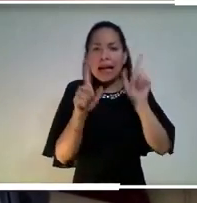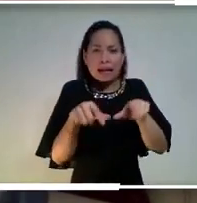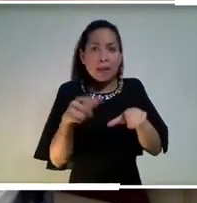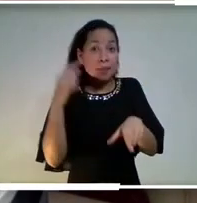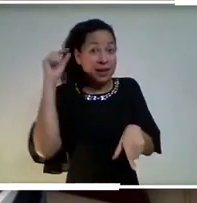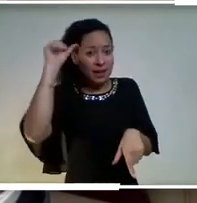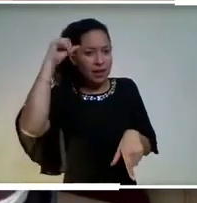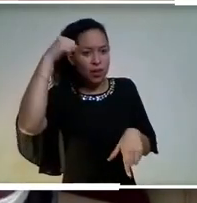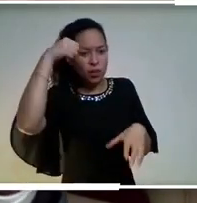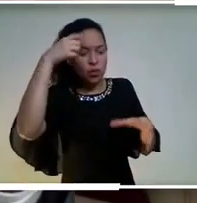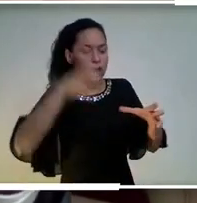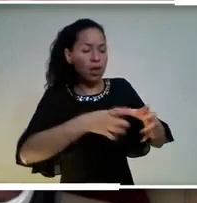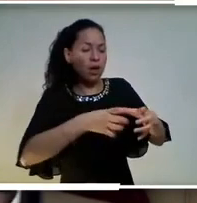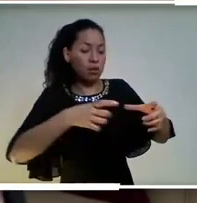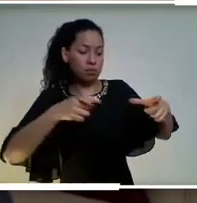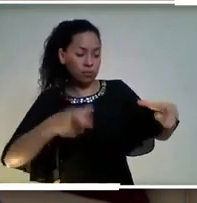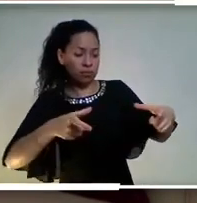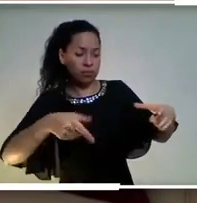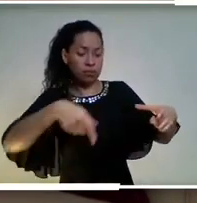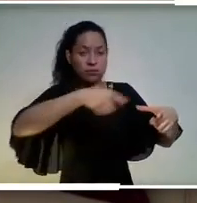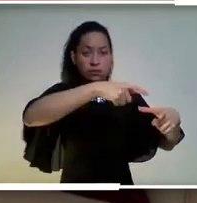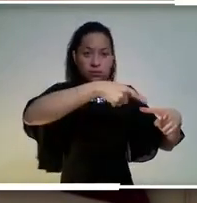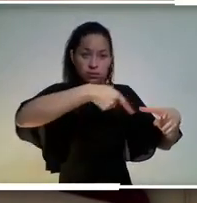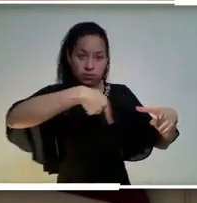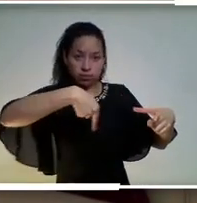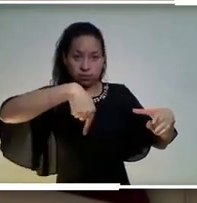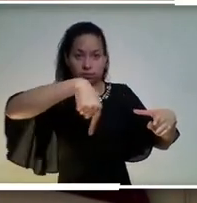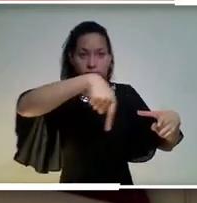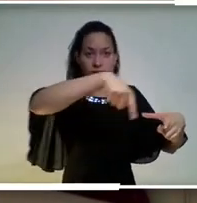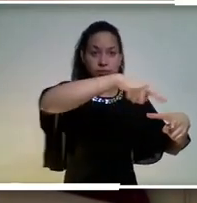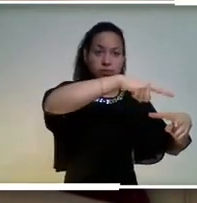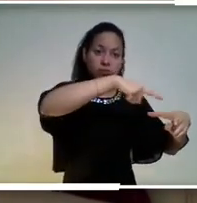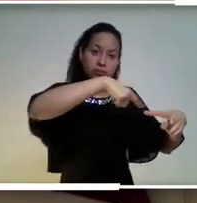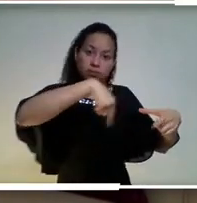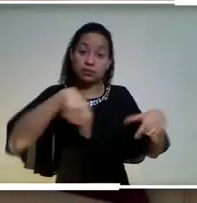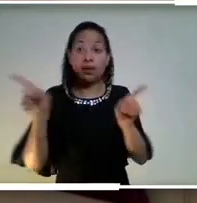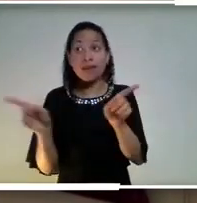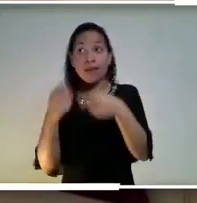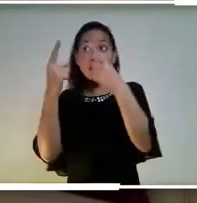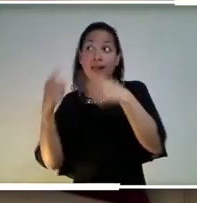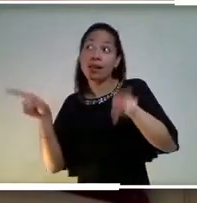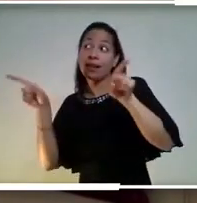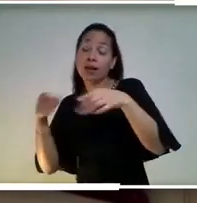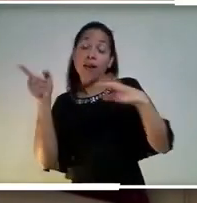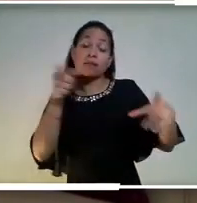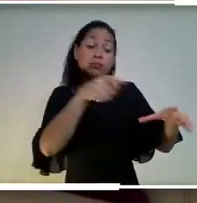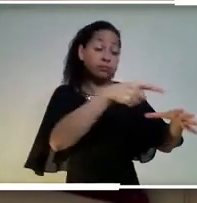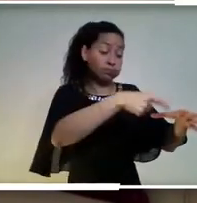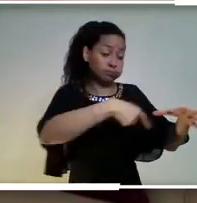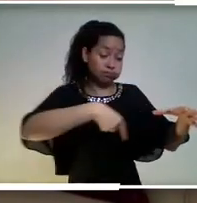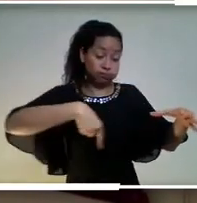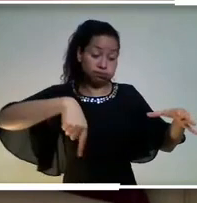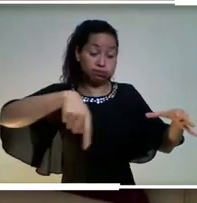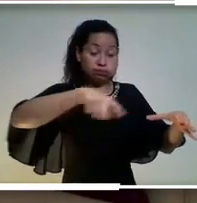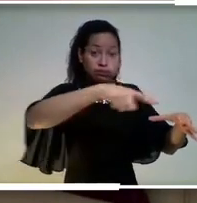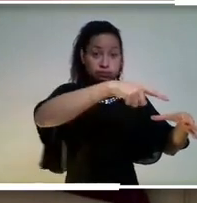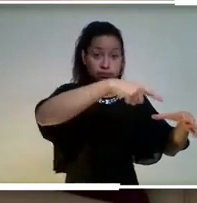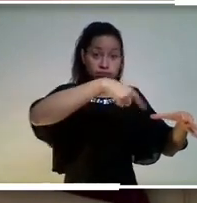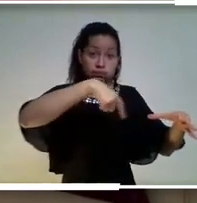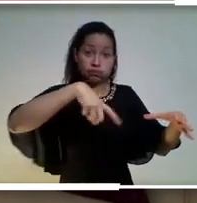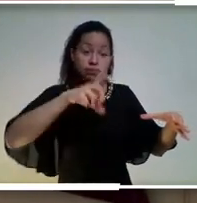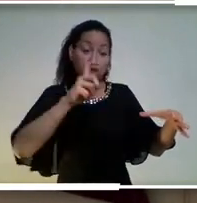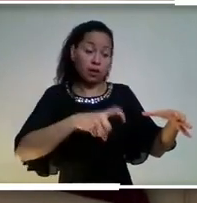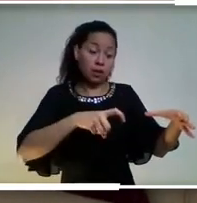dime que si no me haga sentir tan viejo por favor disco de 78 revoluciones te acuerdas de esos o nos criamos con eso y